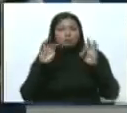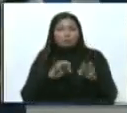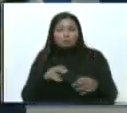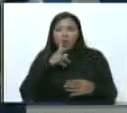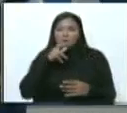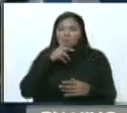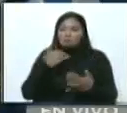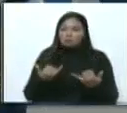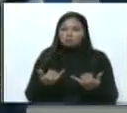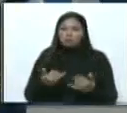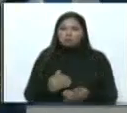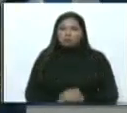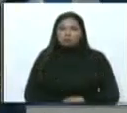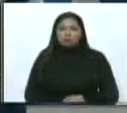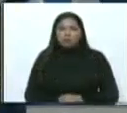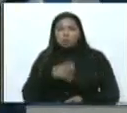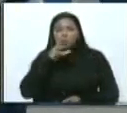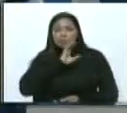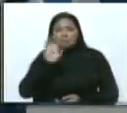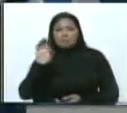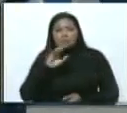descarada a apátridas